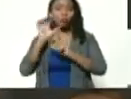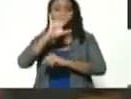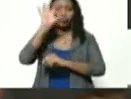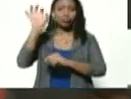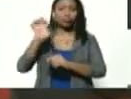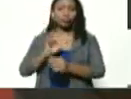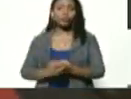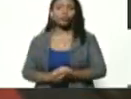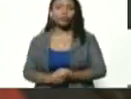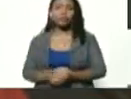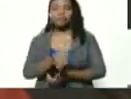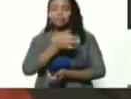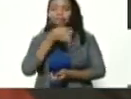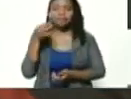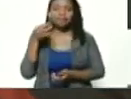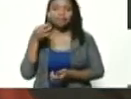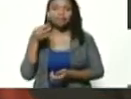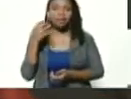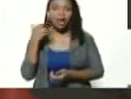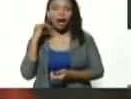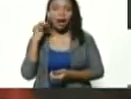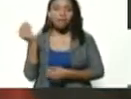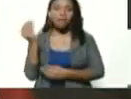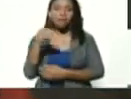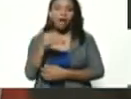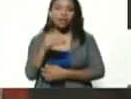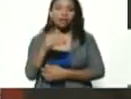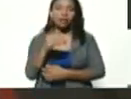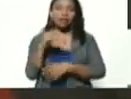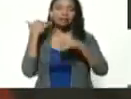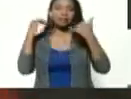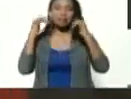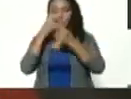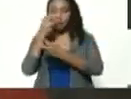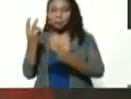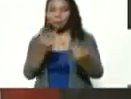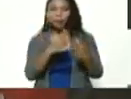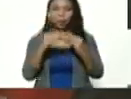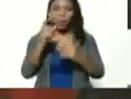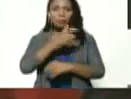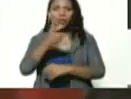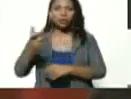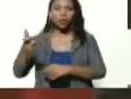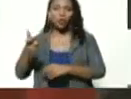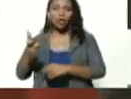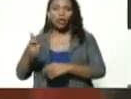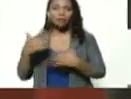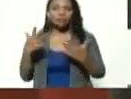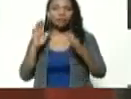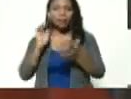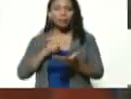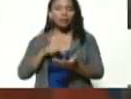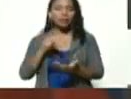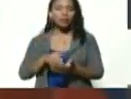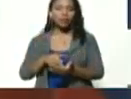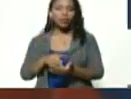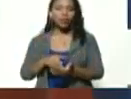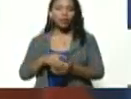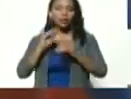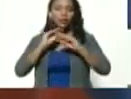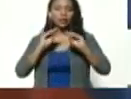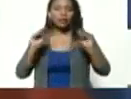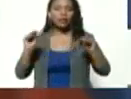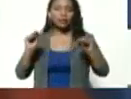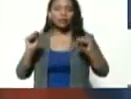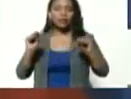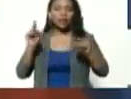Sí, efectivamente estamos dando la más cordial bienvenida a todas las personas que participan en esta convocatoria